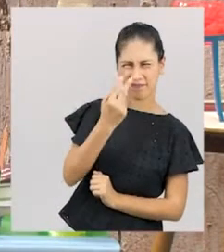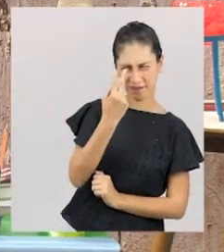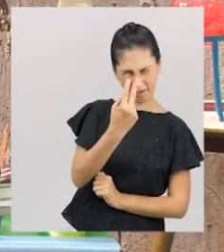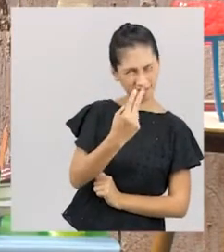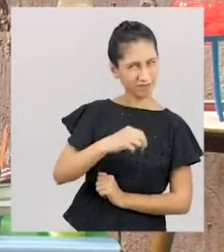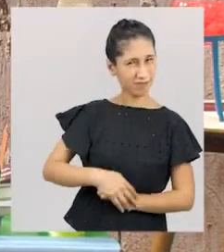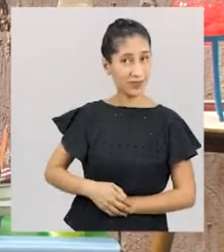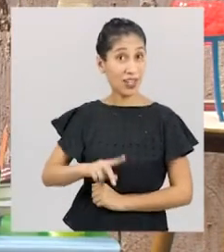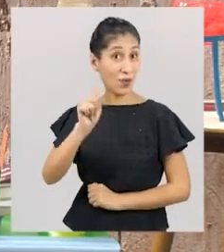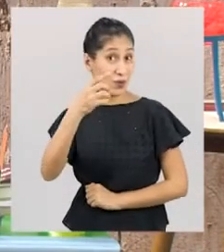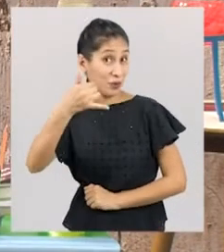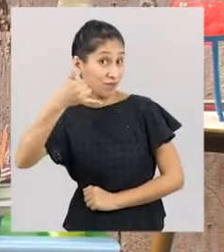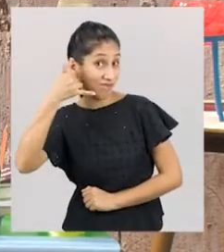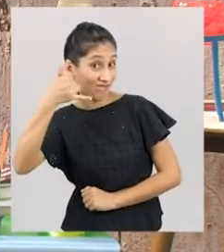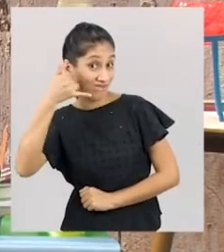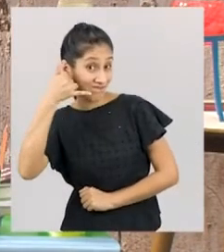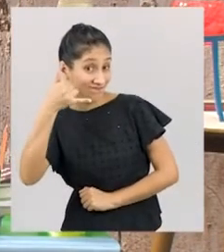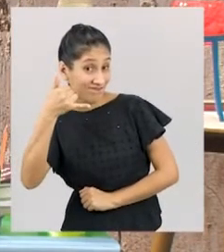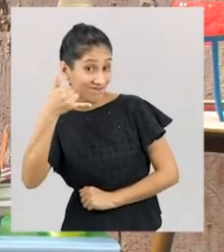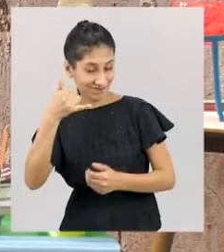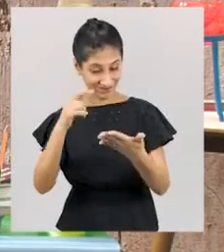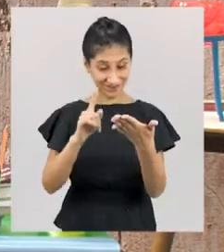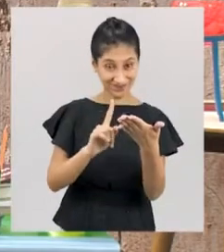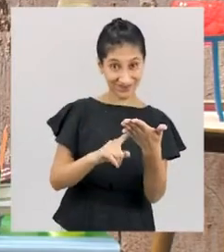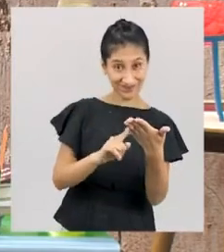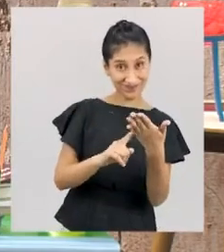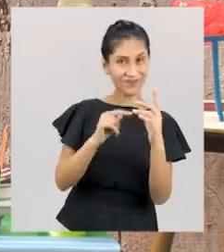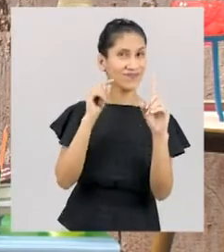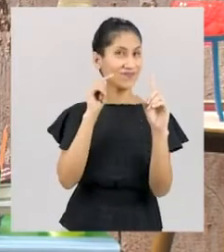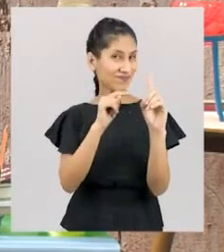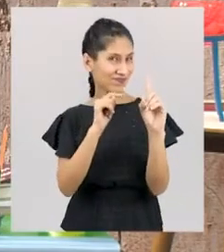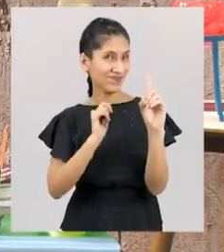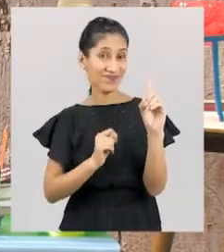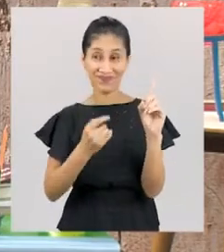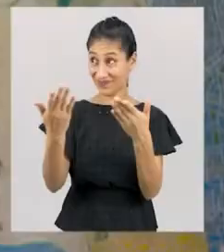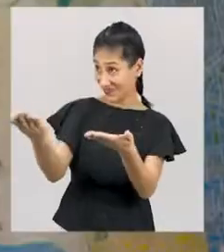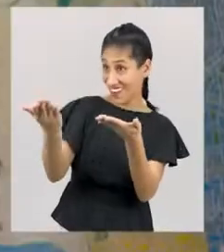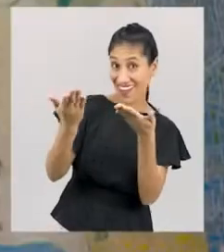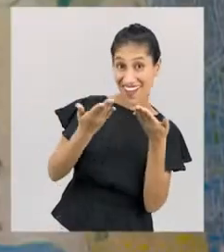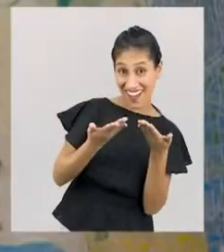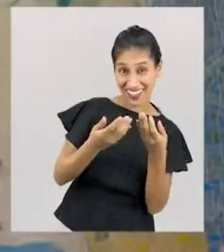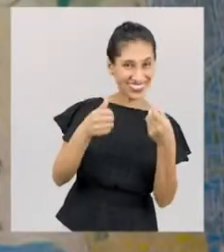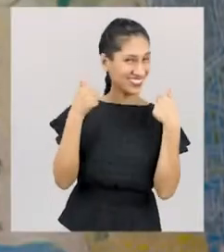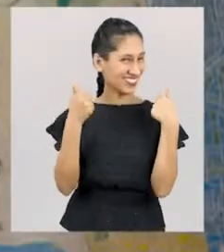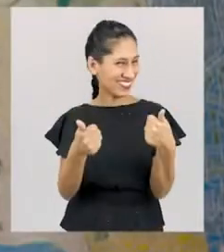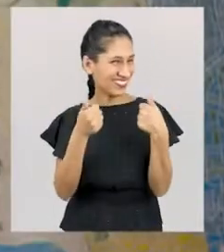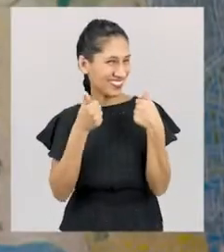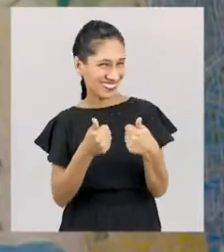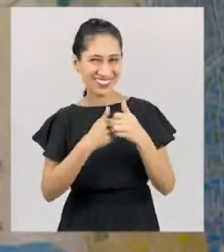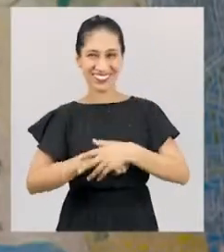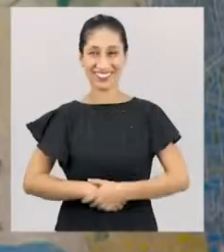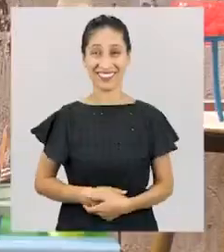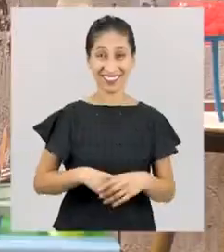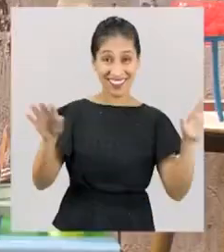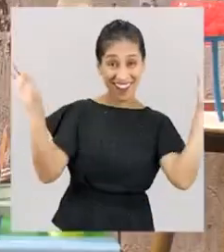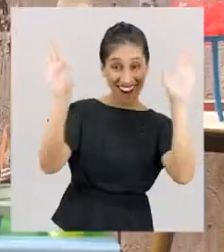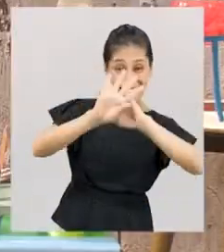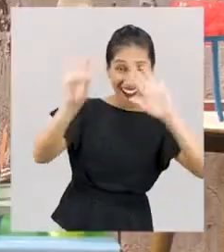Profe, tenemos la llamada de un alumno. Adelante, me parece